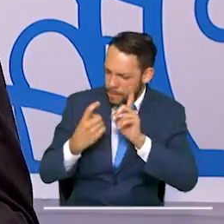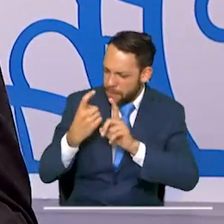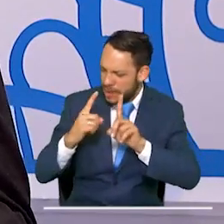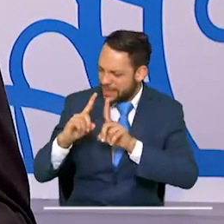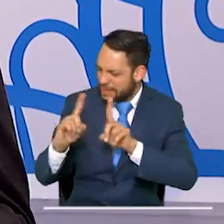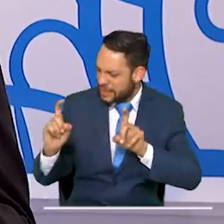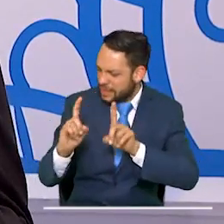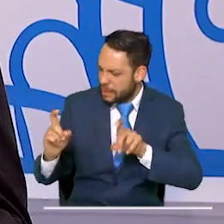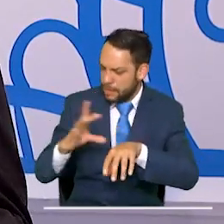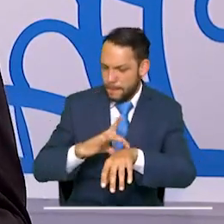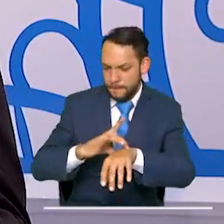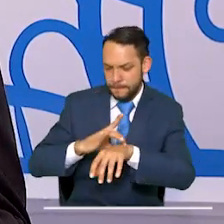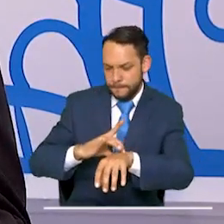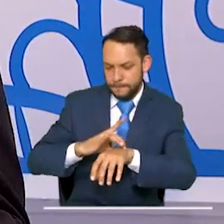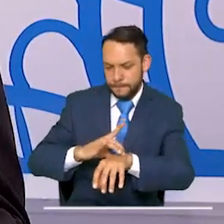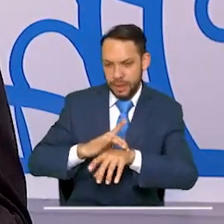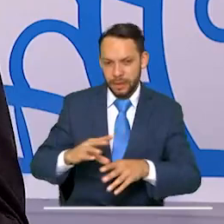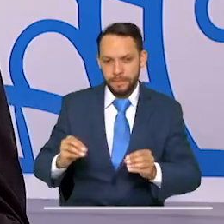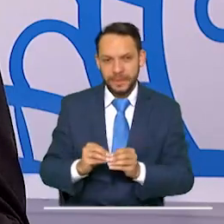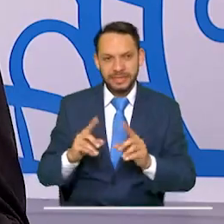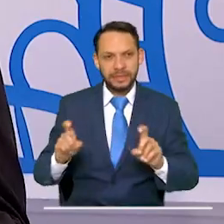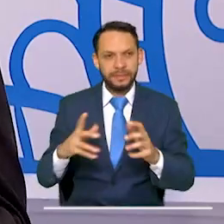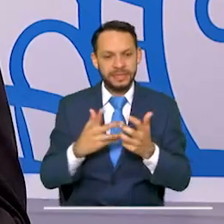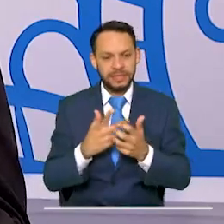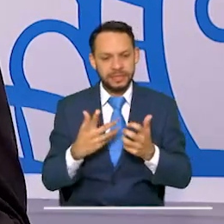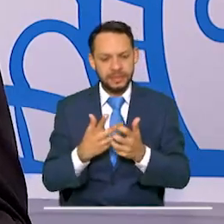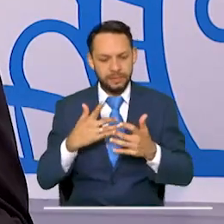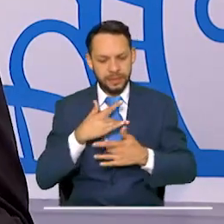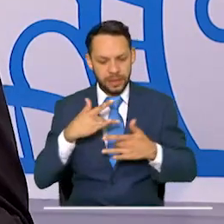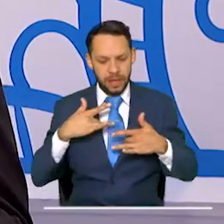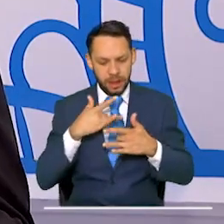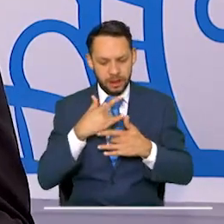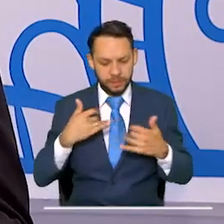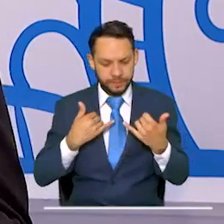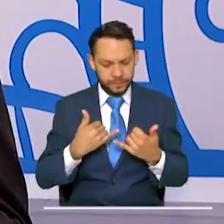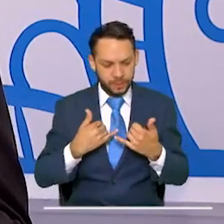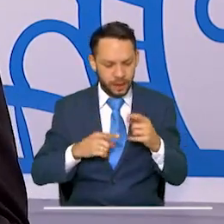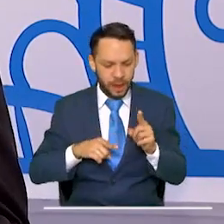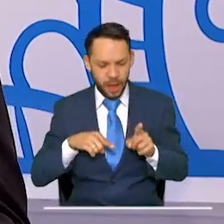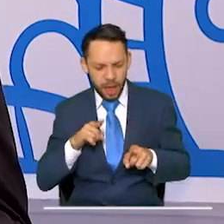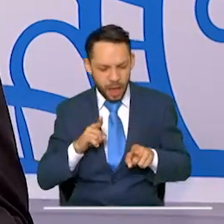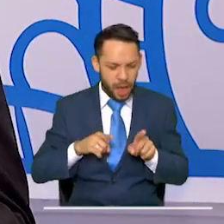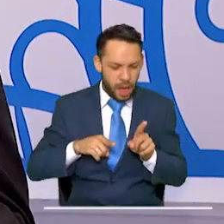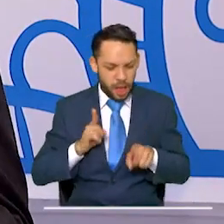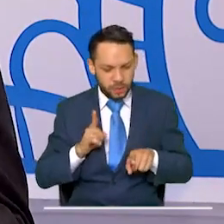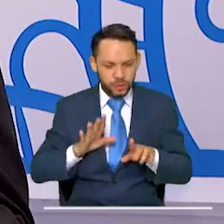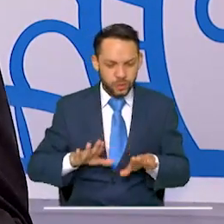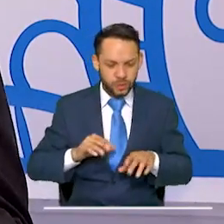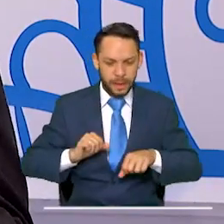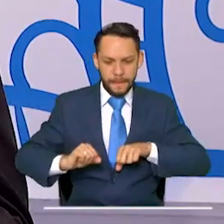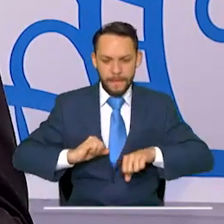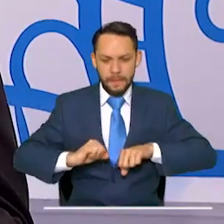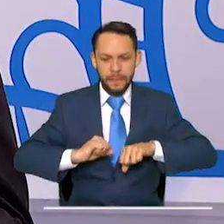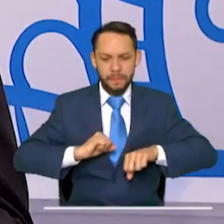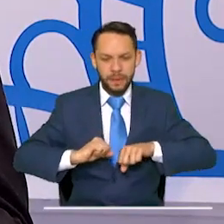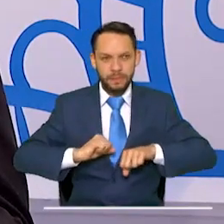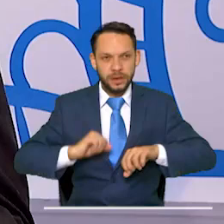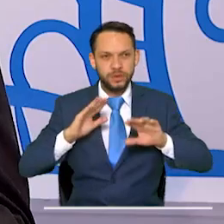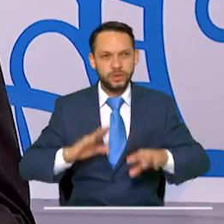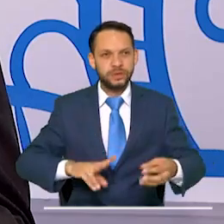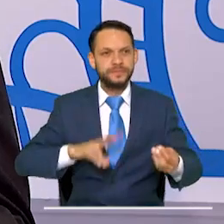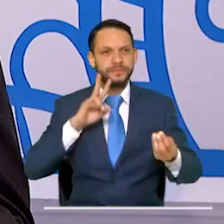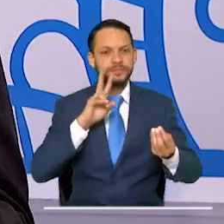Entonces, en ese orden de ideas, pues se han venido realizando algunos ejercicios investigativos